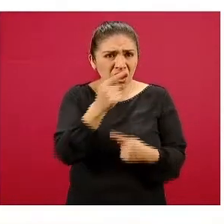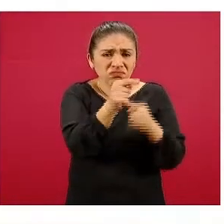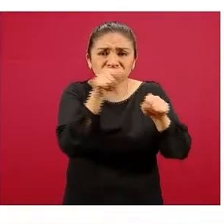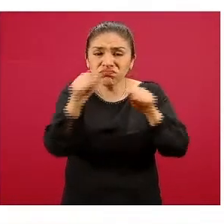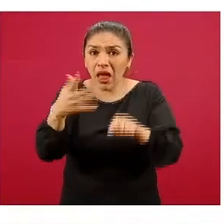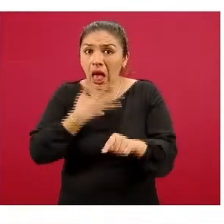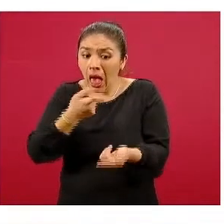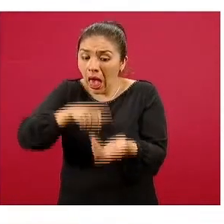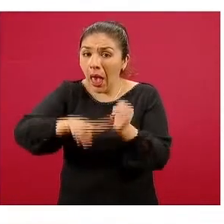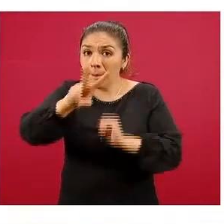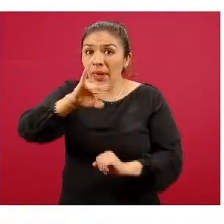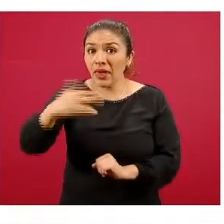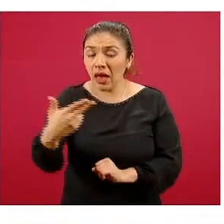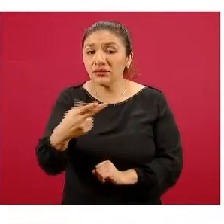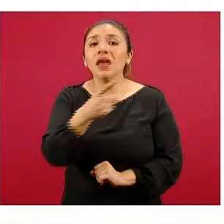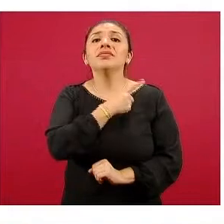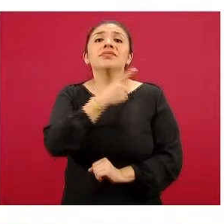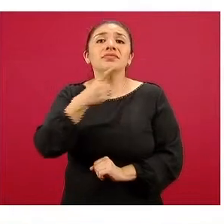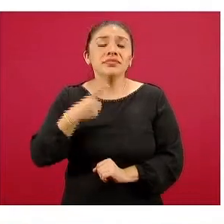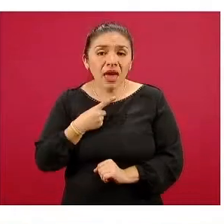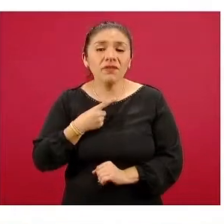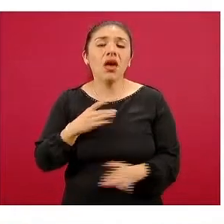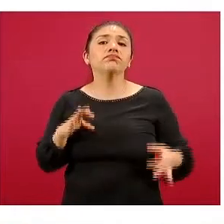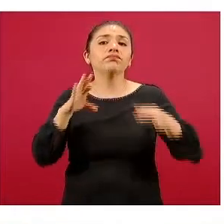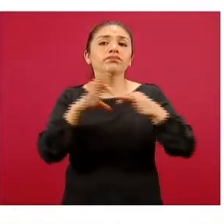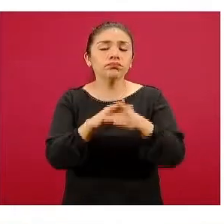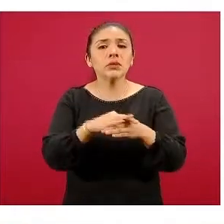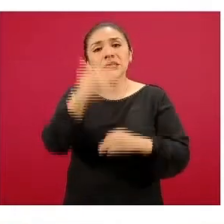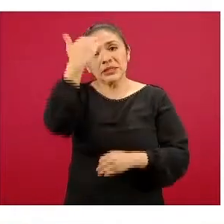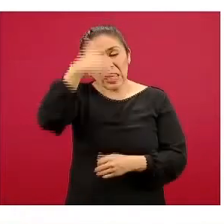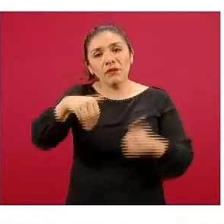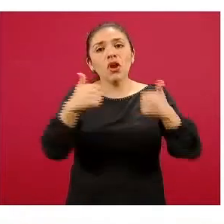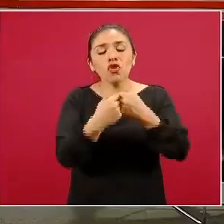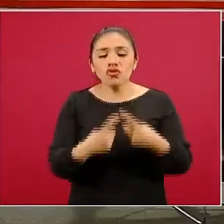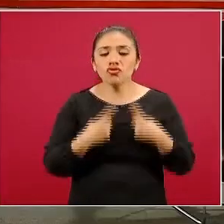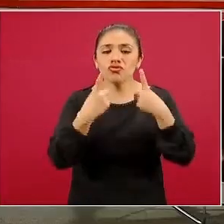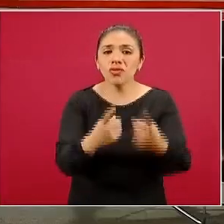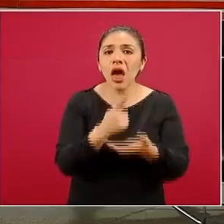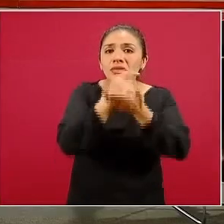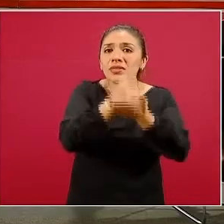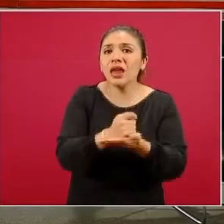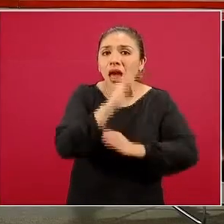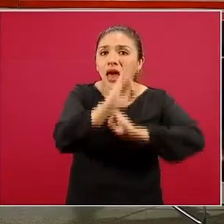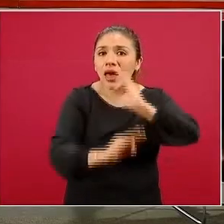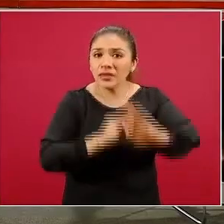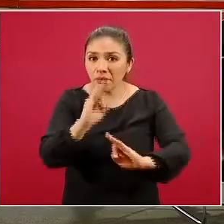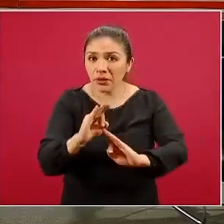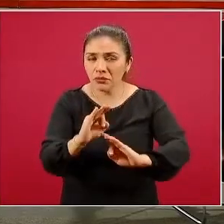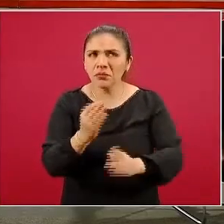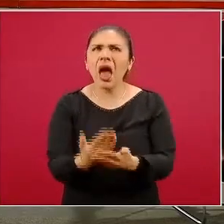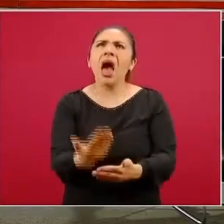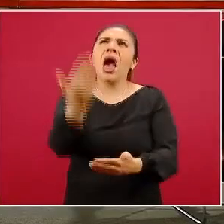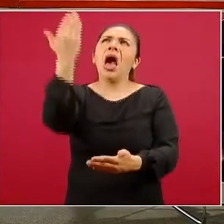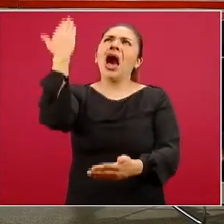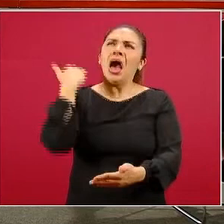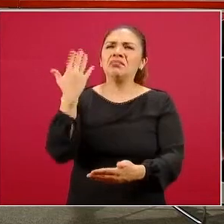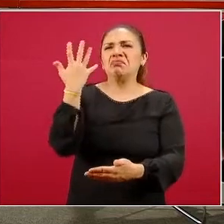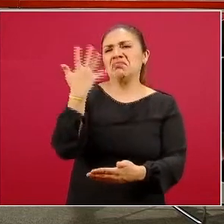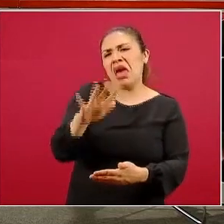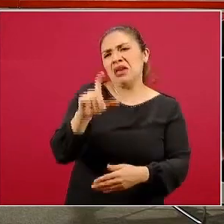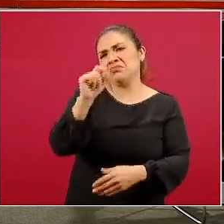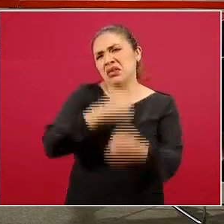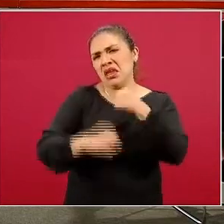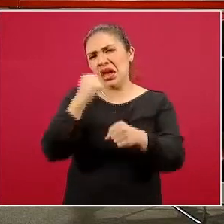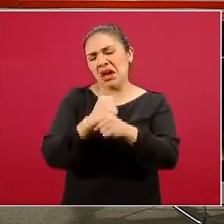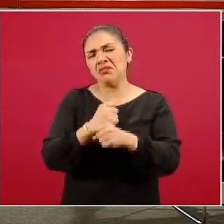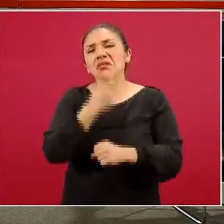con VIH debe de estar vinculada o recibiendo tratamiento. Antes, hace varias décadas, lo que se